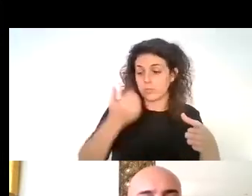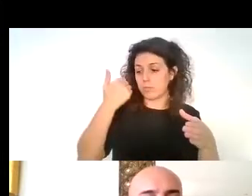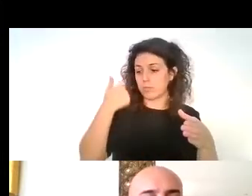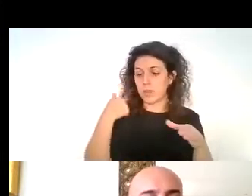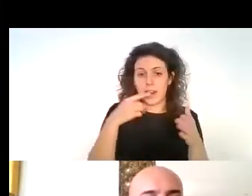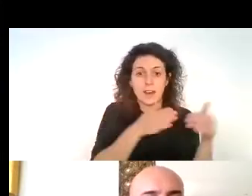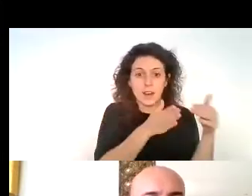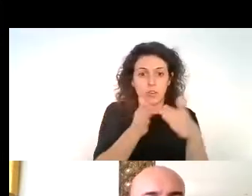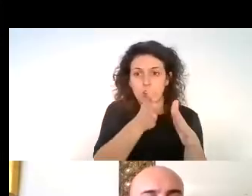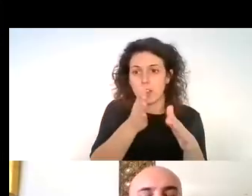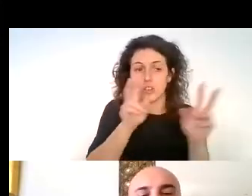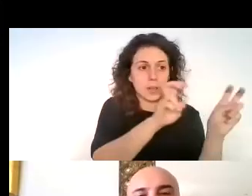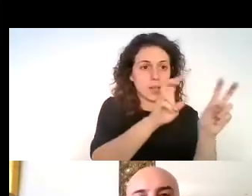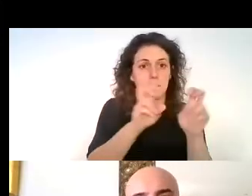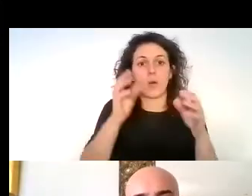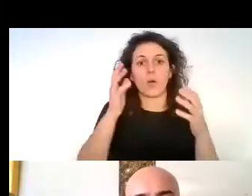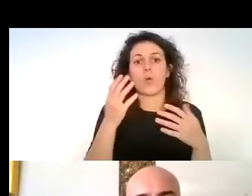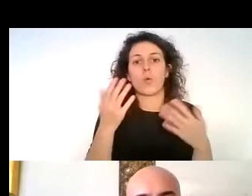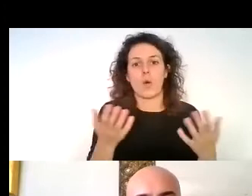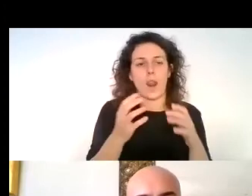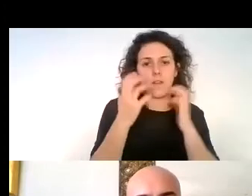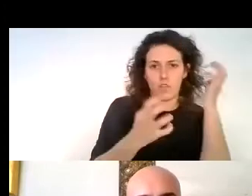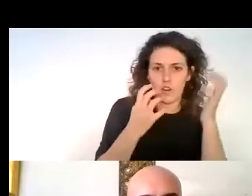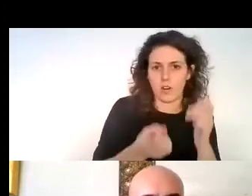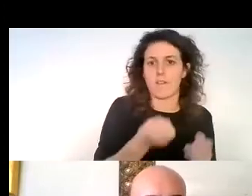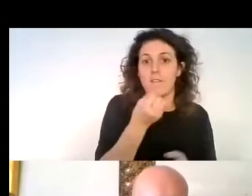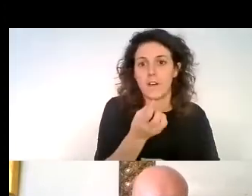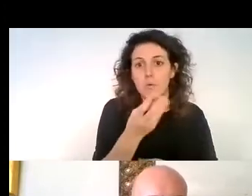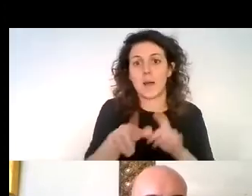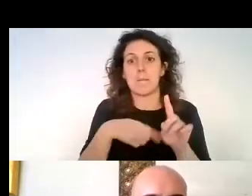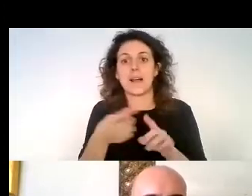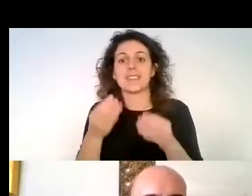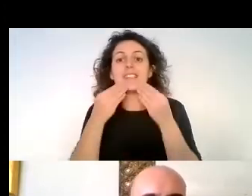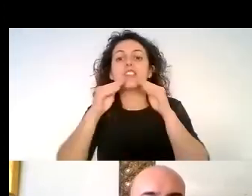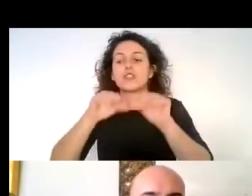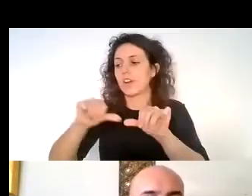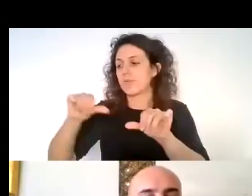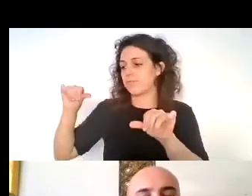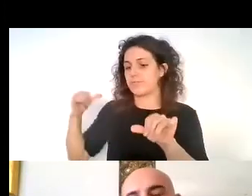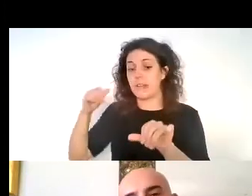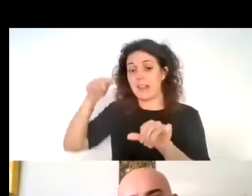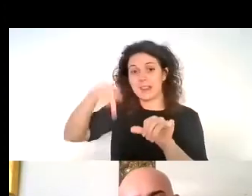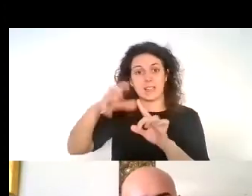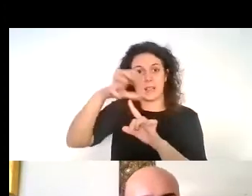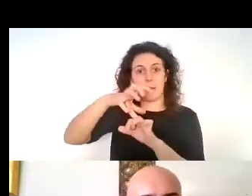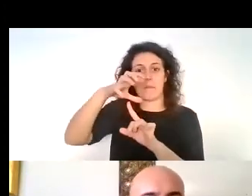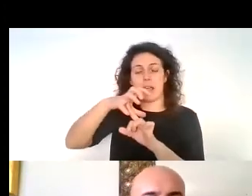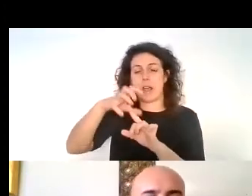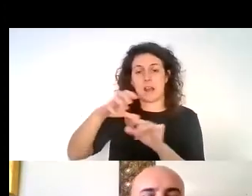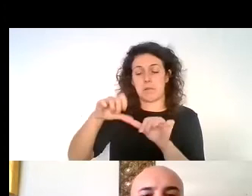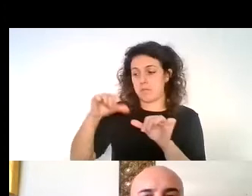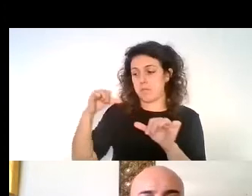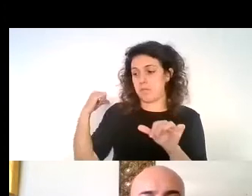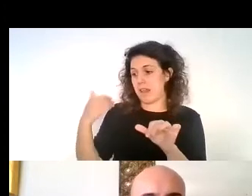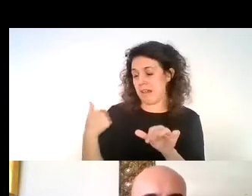con explicaciones sobre flora, fauna y la rica historia de este lugar que no hace mucho todavía contaba